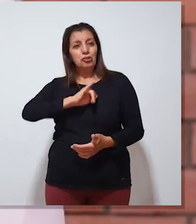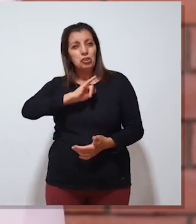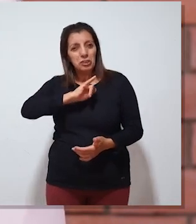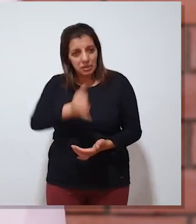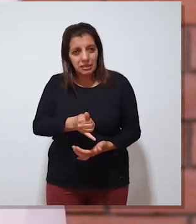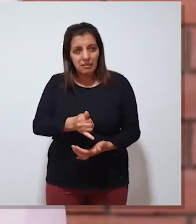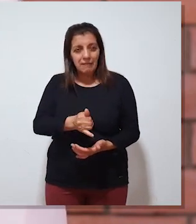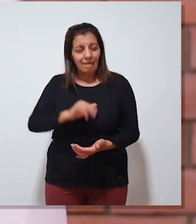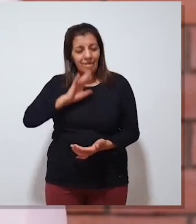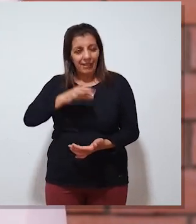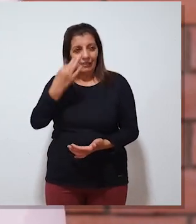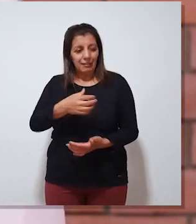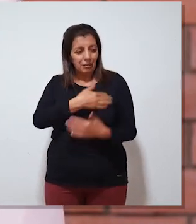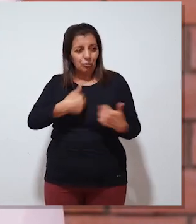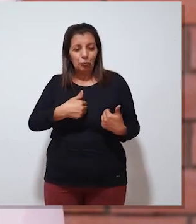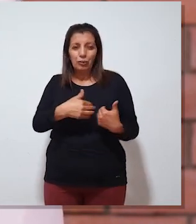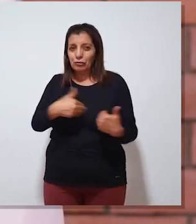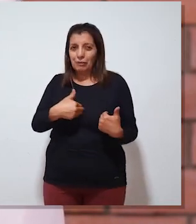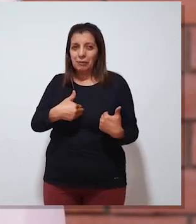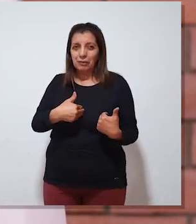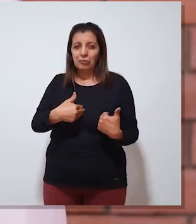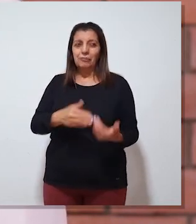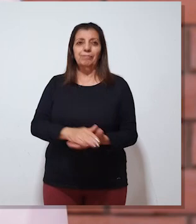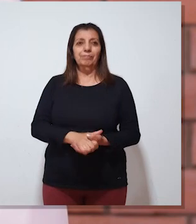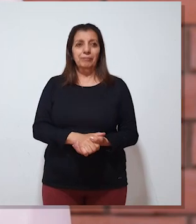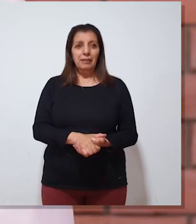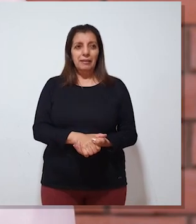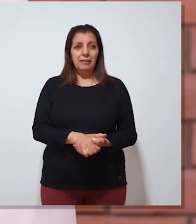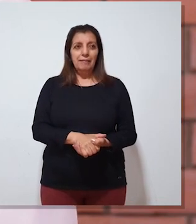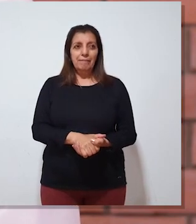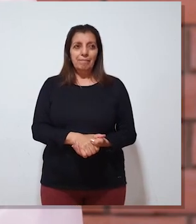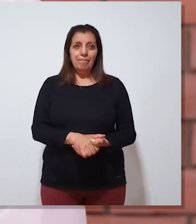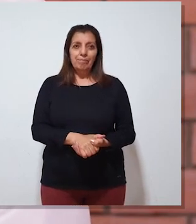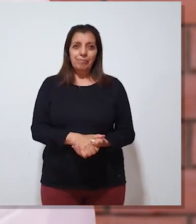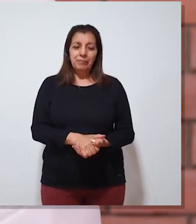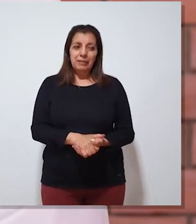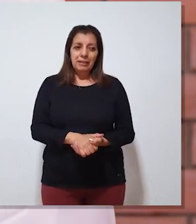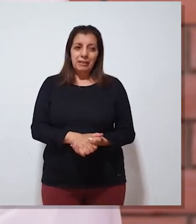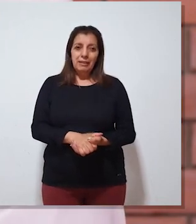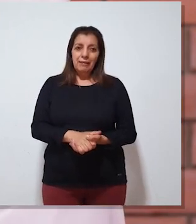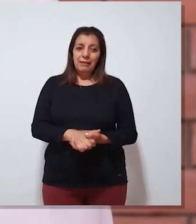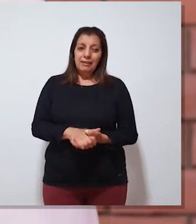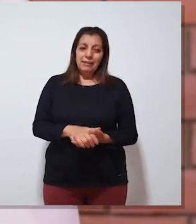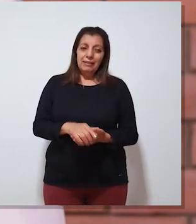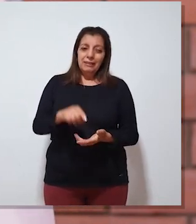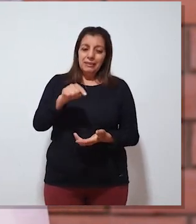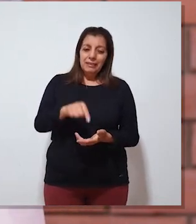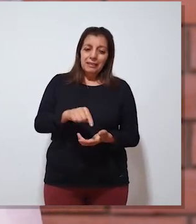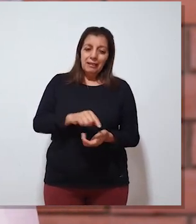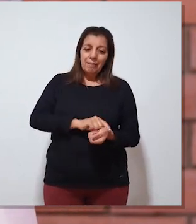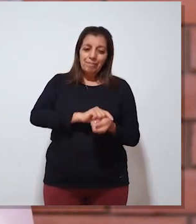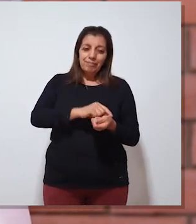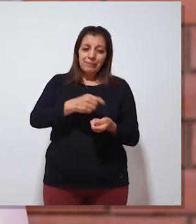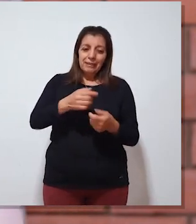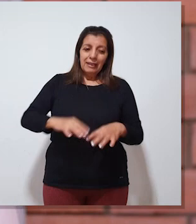en adelante su total identificación con la invitación a un nuevo tiempo, al tiempo anhelado